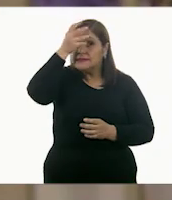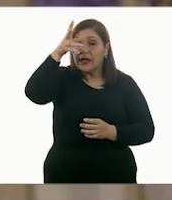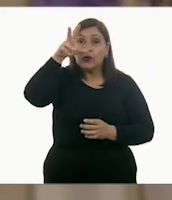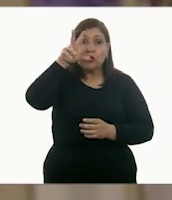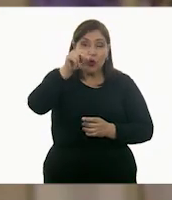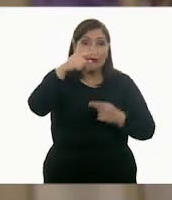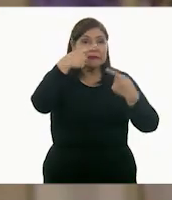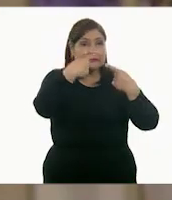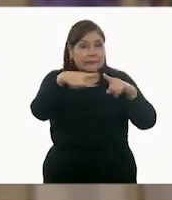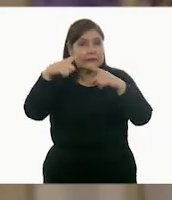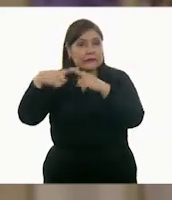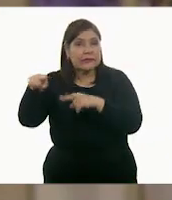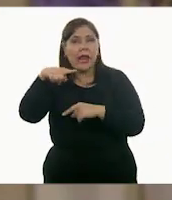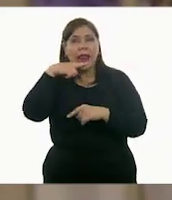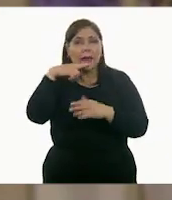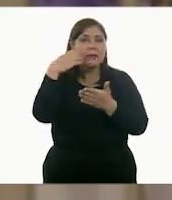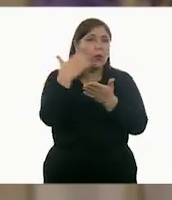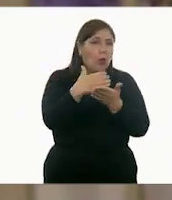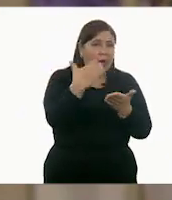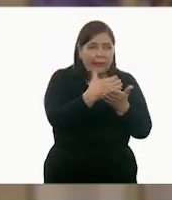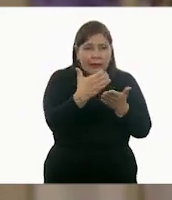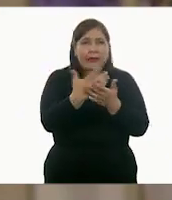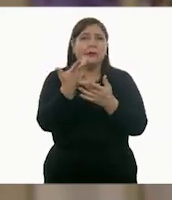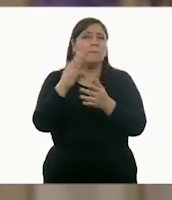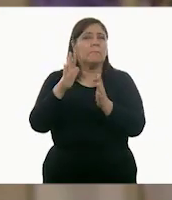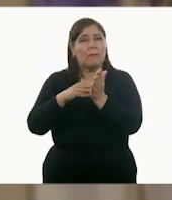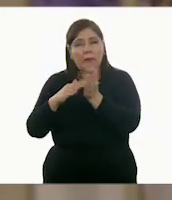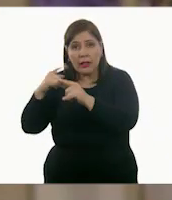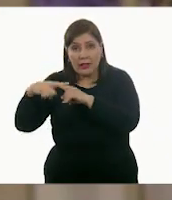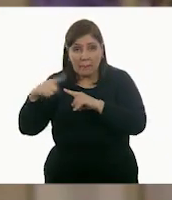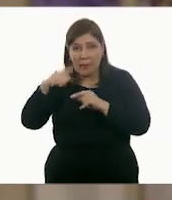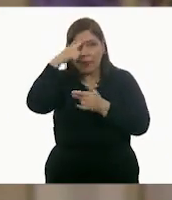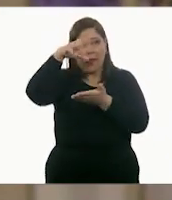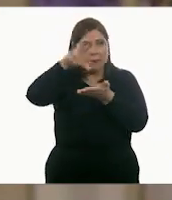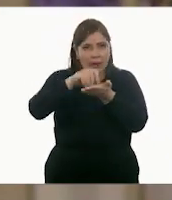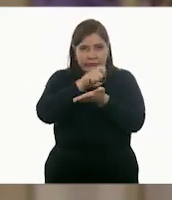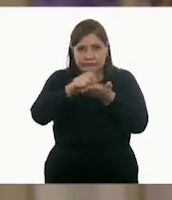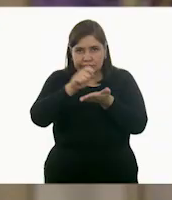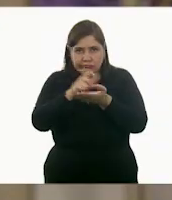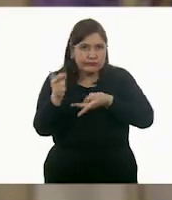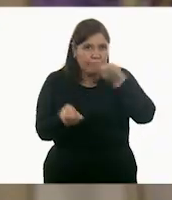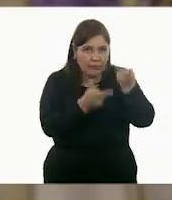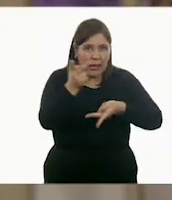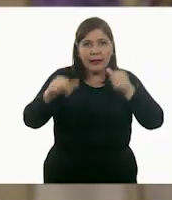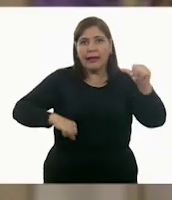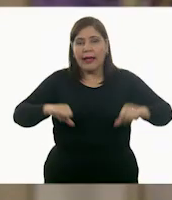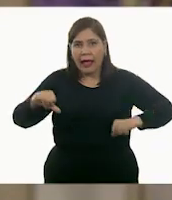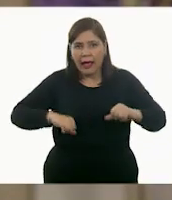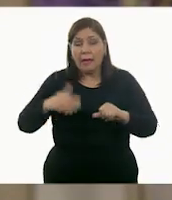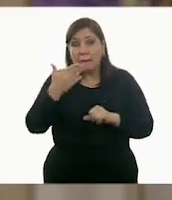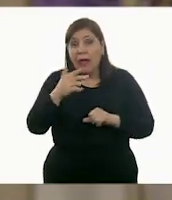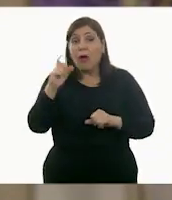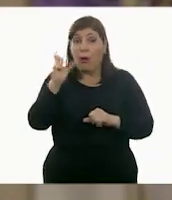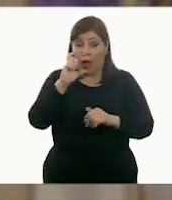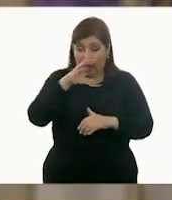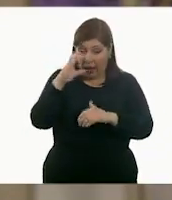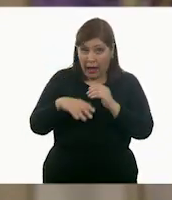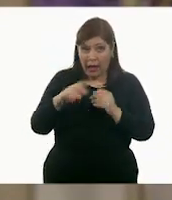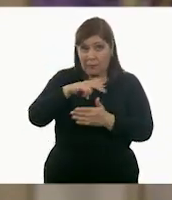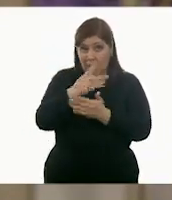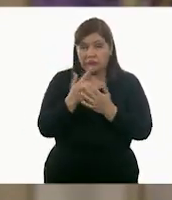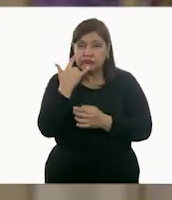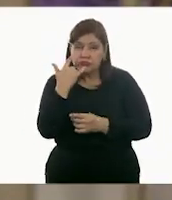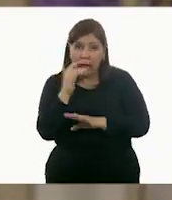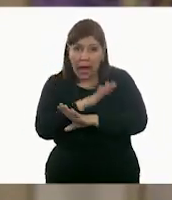tus materiales para anotar las preguntas y actividades que se te piden, para que cuando acabe el